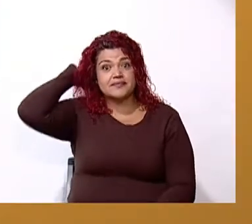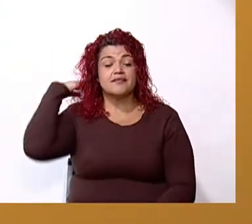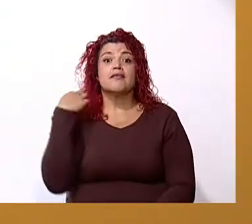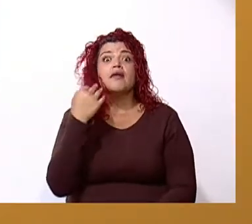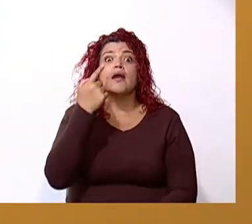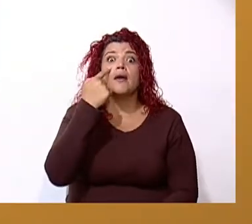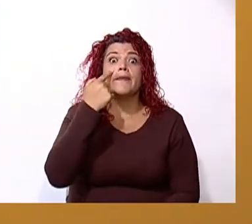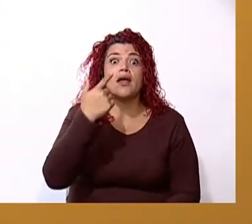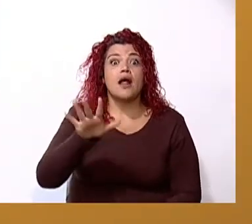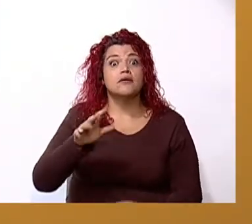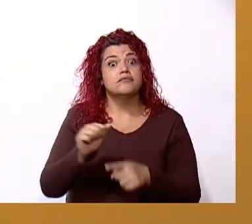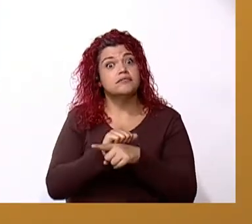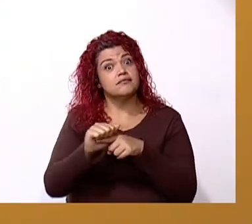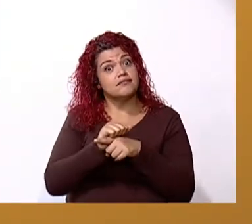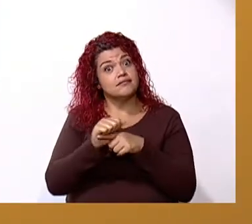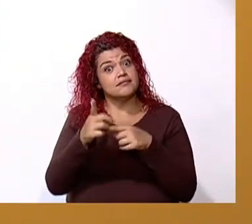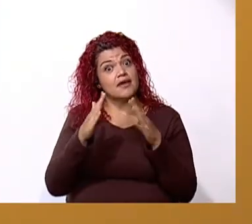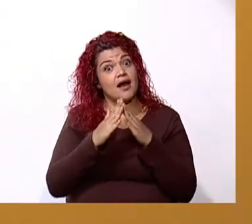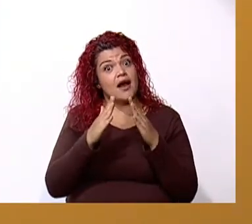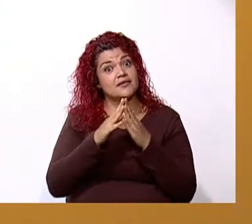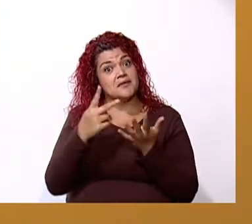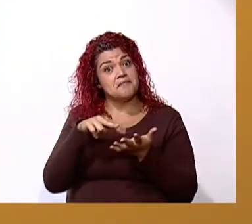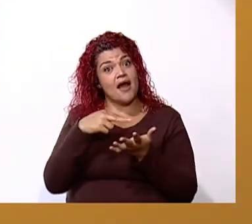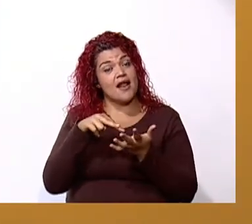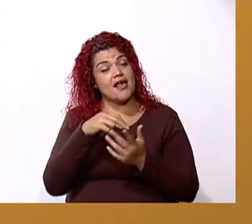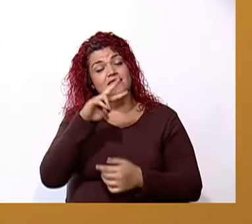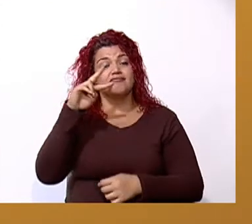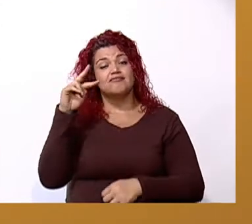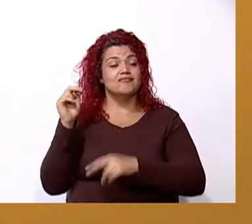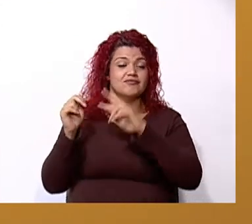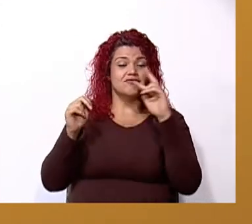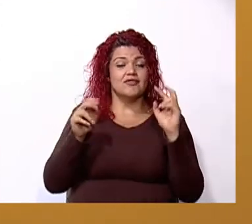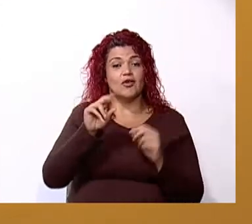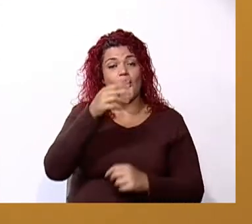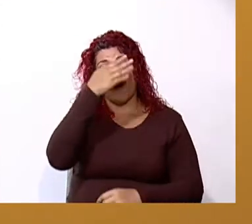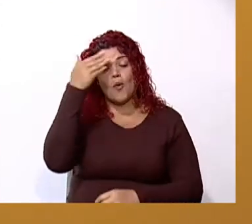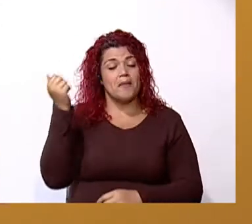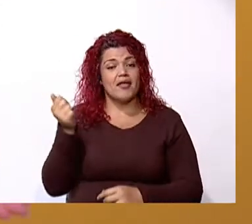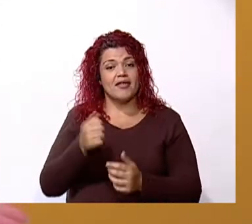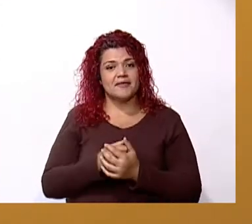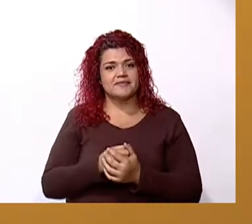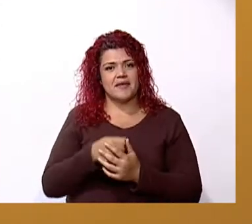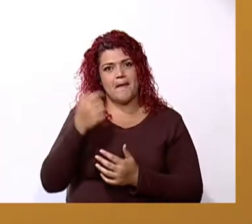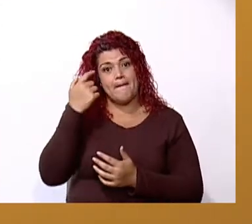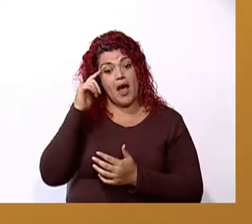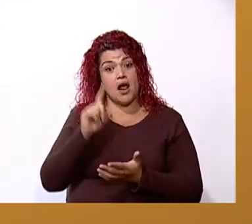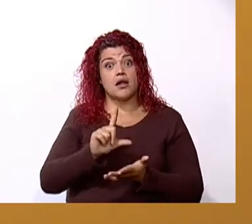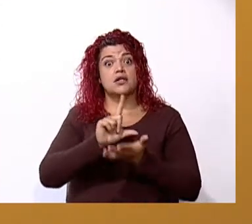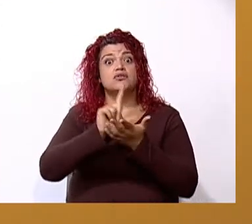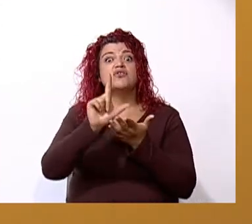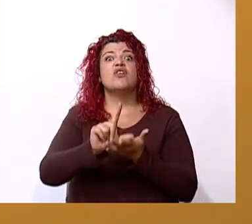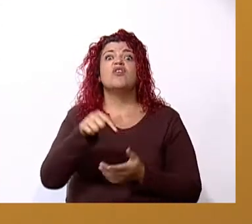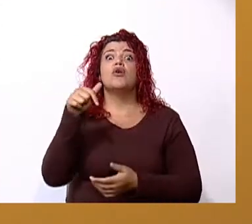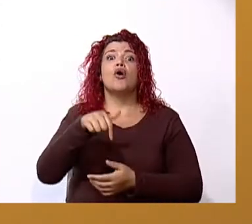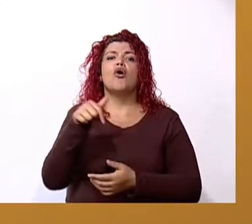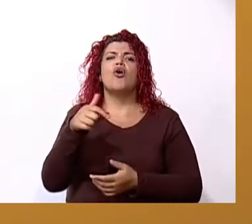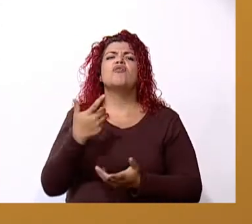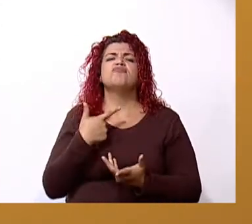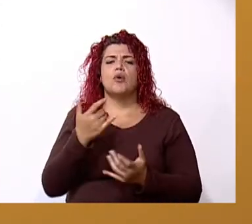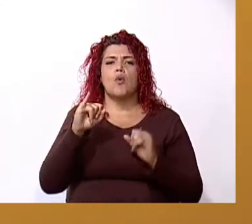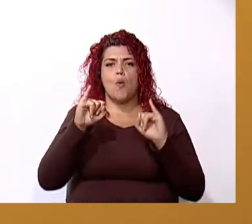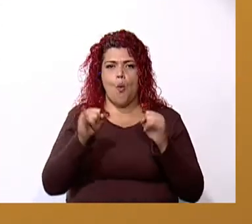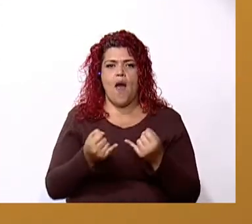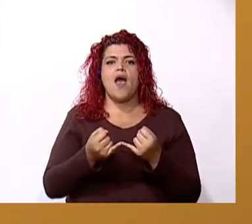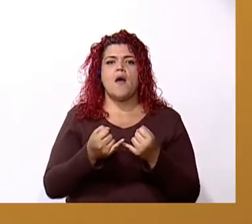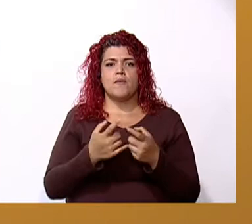¿Vieron? Practicar en casa el baile. No lo olviden. Para nuestra lección del día de hoy, traigo un juego